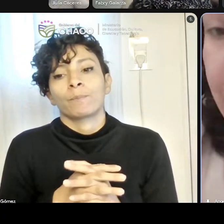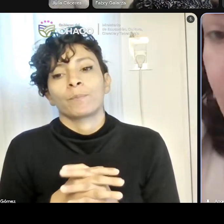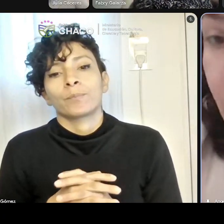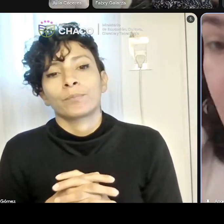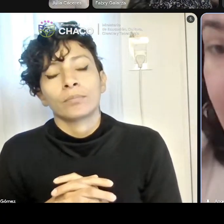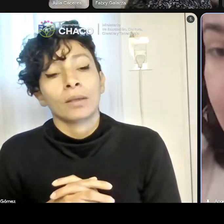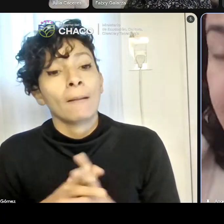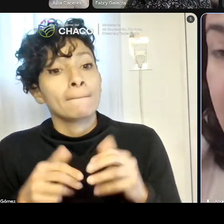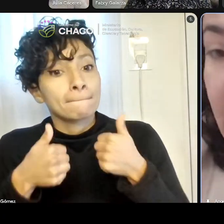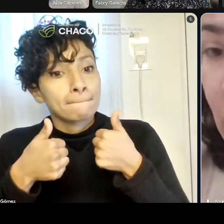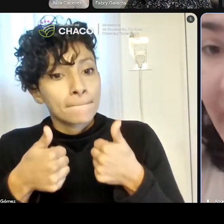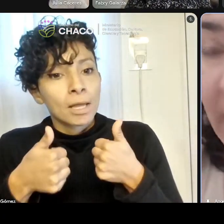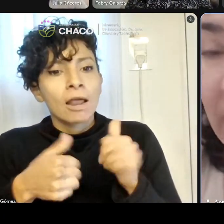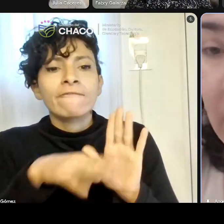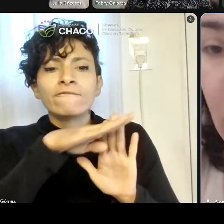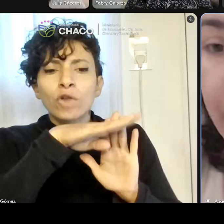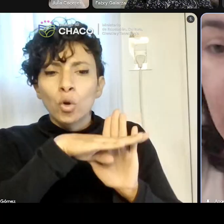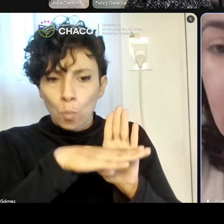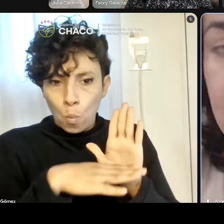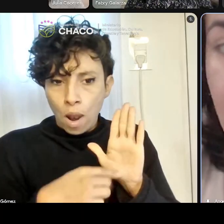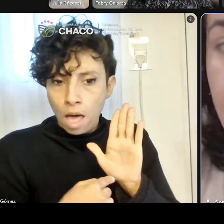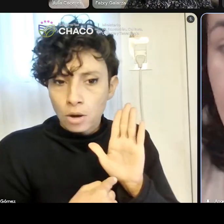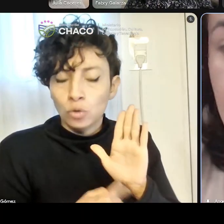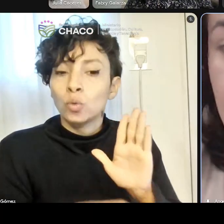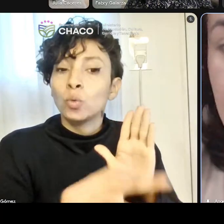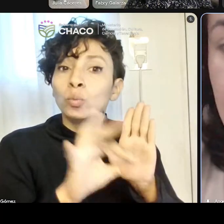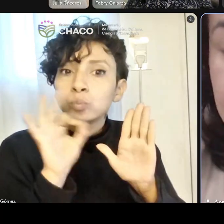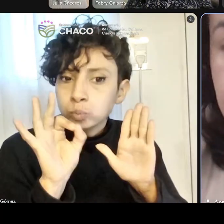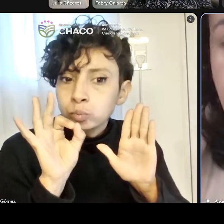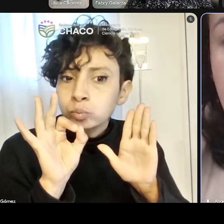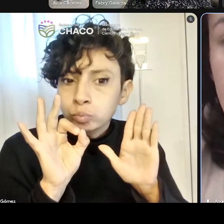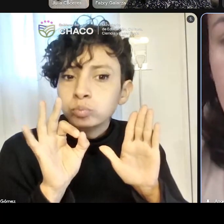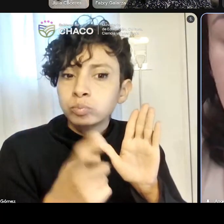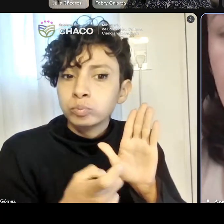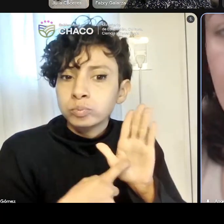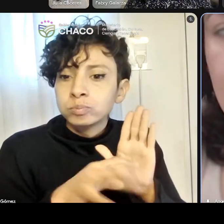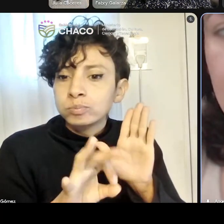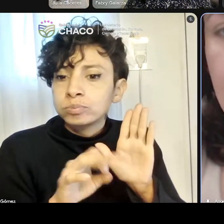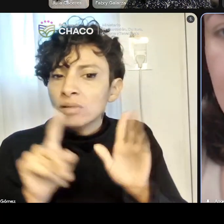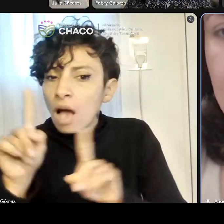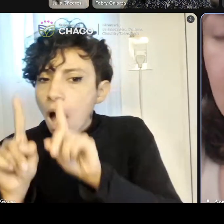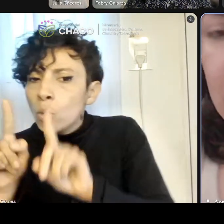Está el formulario fijado para quienes lo preguntaron.